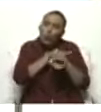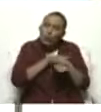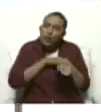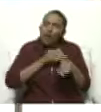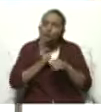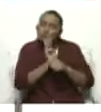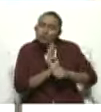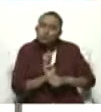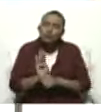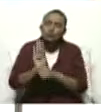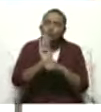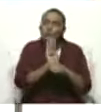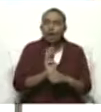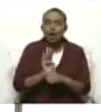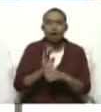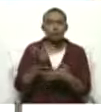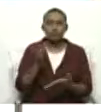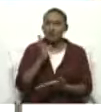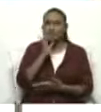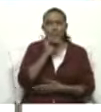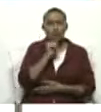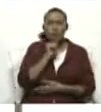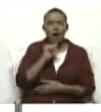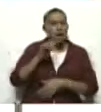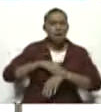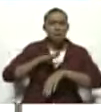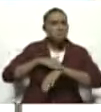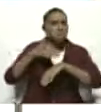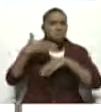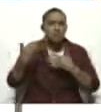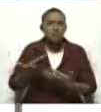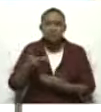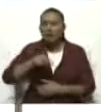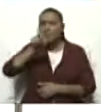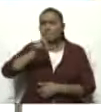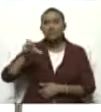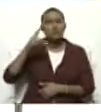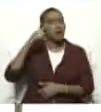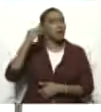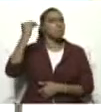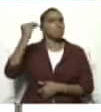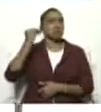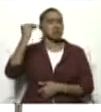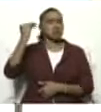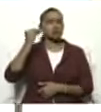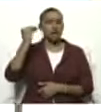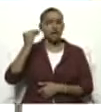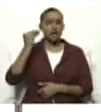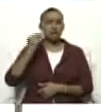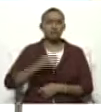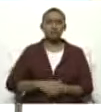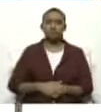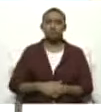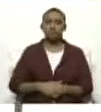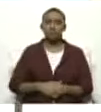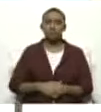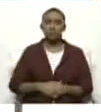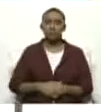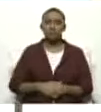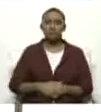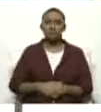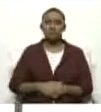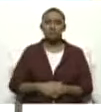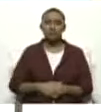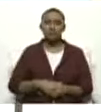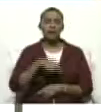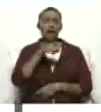sentido que las personas crean o consideren que por el hecho de ser